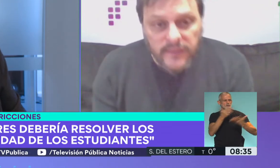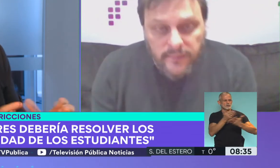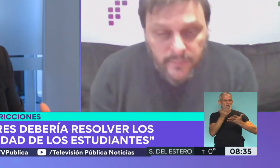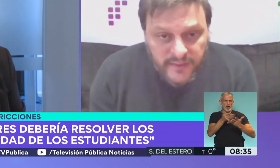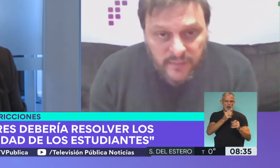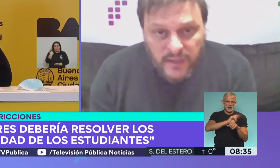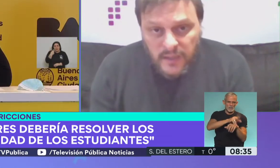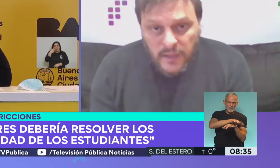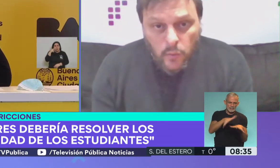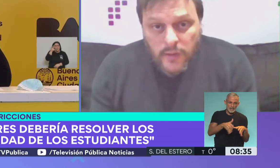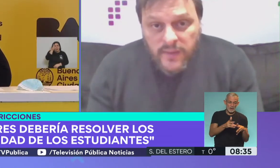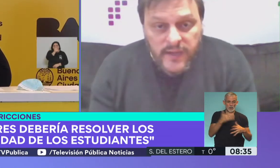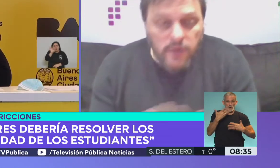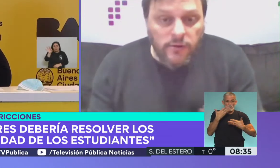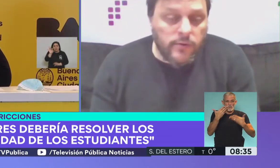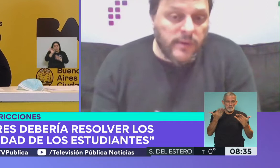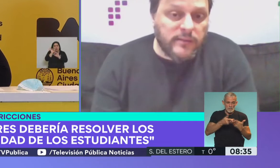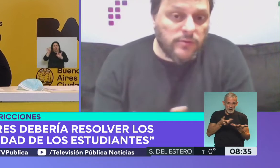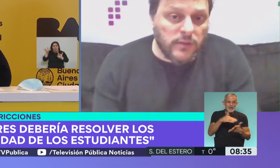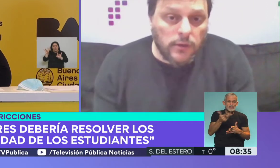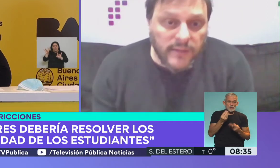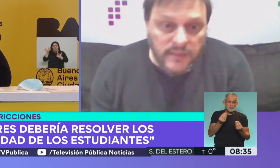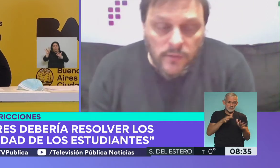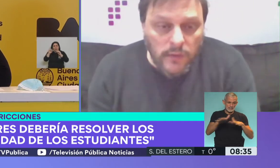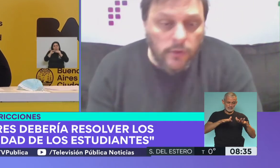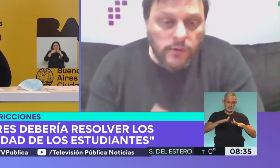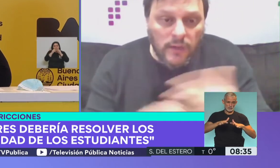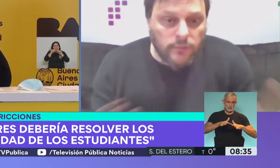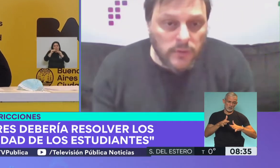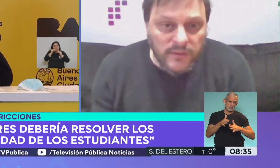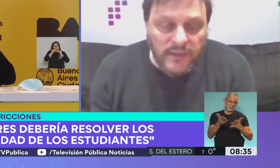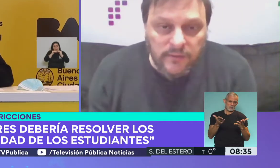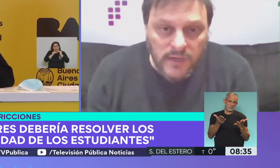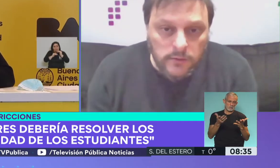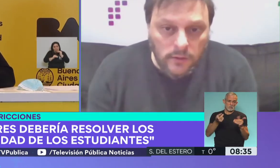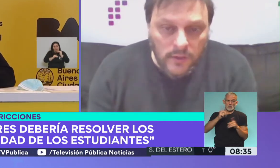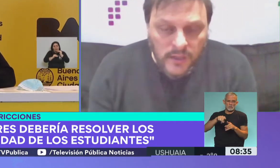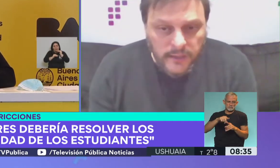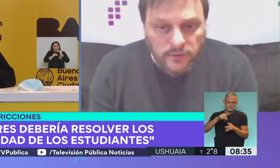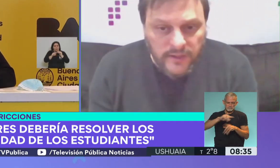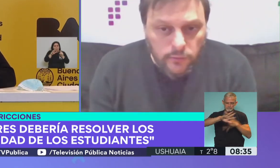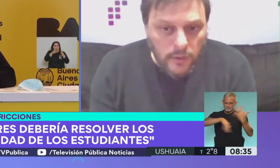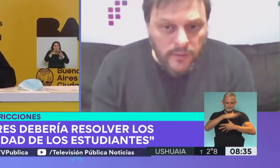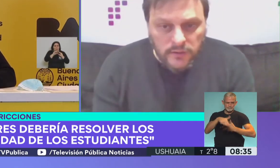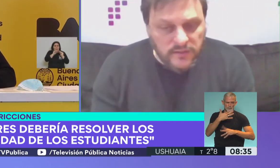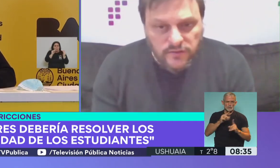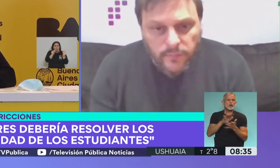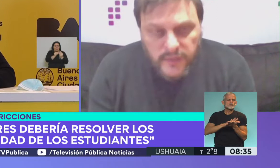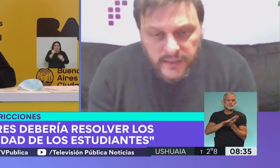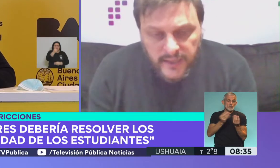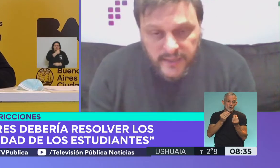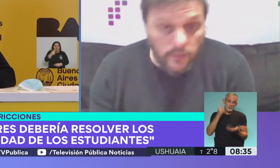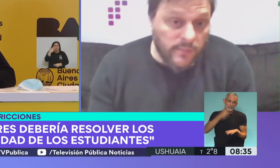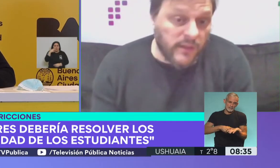contexto de pandemia una bandera y lo llevaron a una situación de dogmatismo que volvió absolutamente irracional todo. Esto se resuelve con